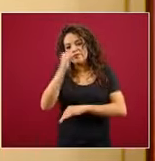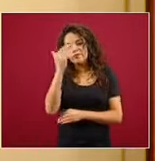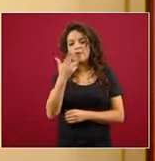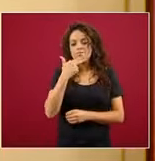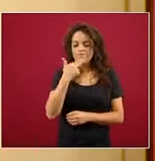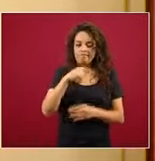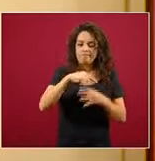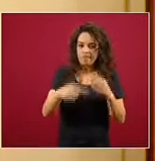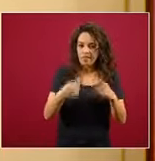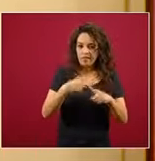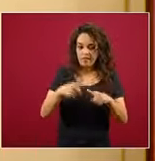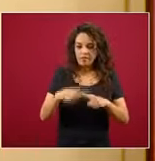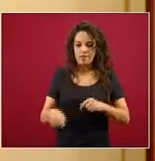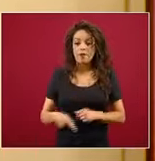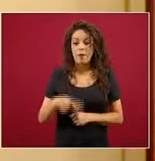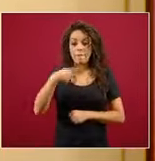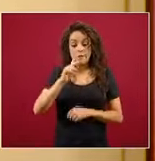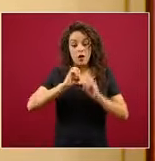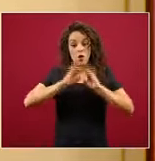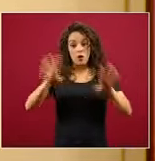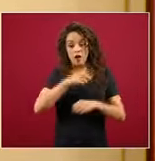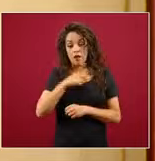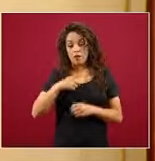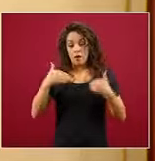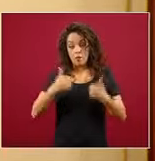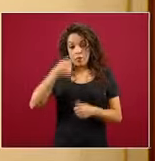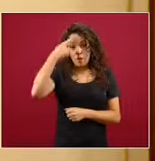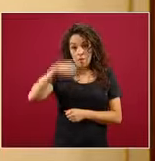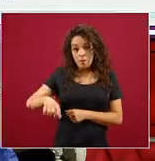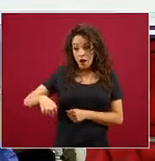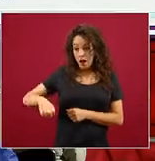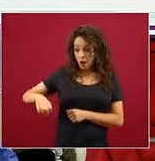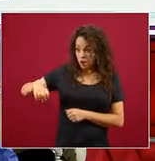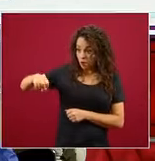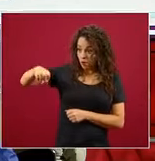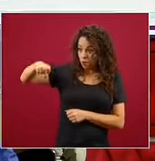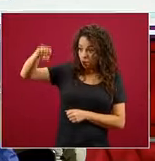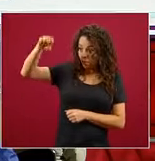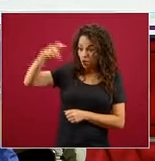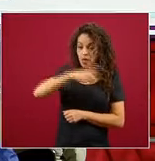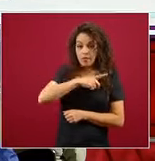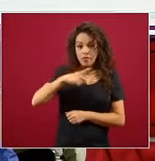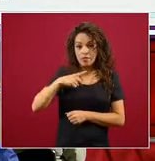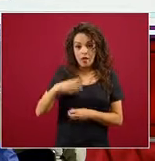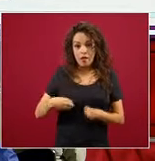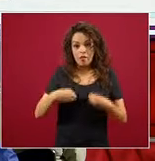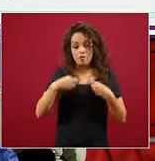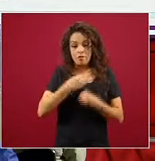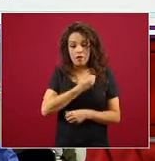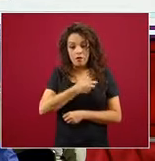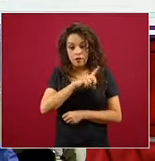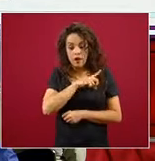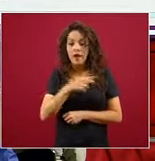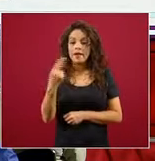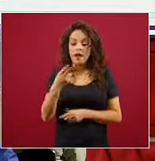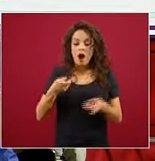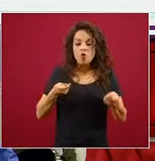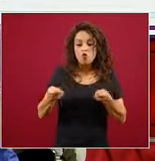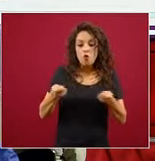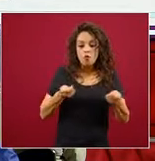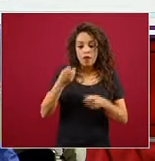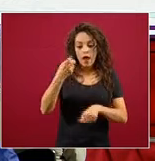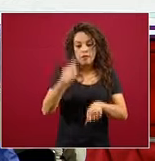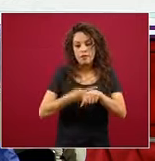poder prevenir, para poder tener un envejecimiento saludable, hay que tener un buen control de las enfermedades crónicas o prevenir las enfermedades crónicas es una parte